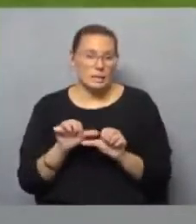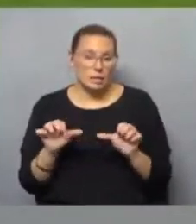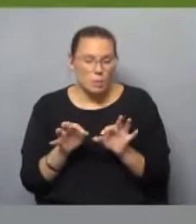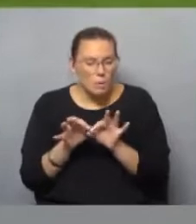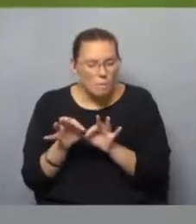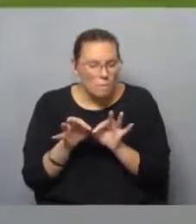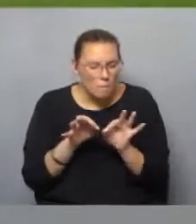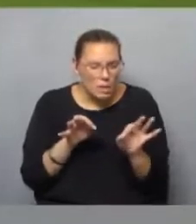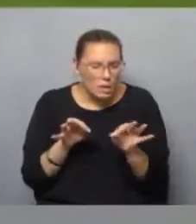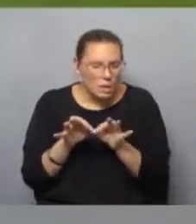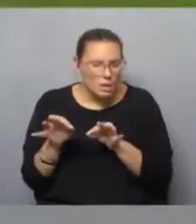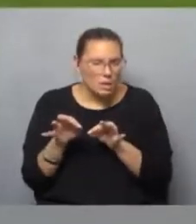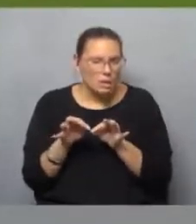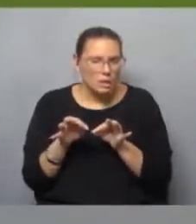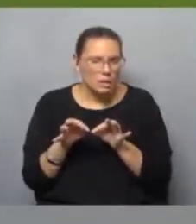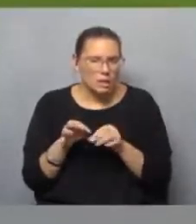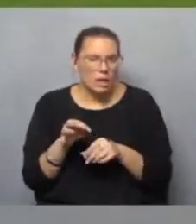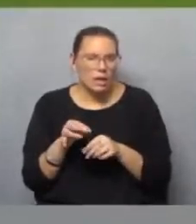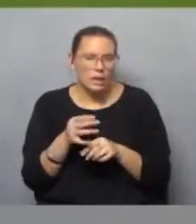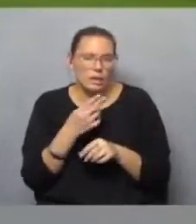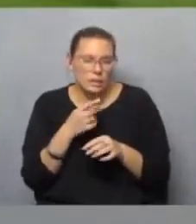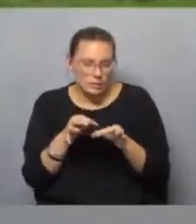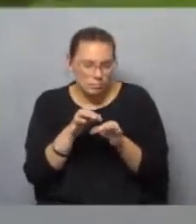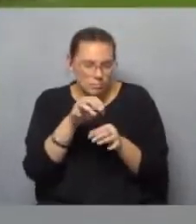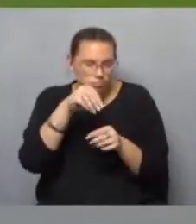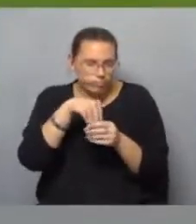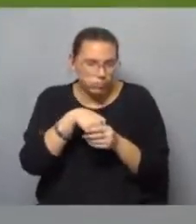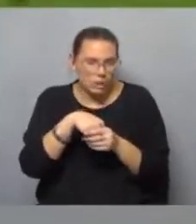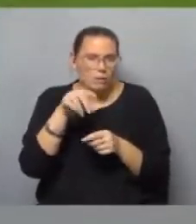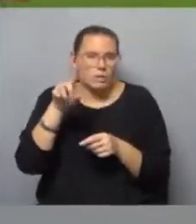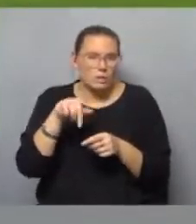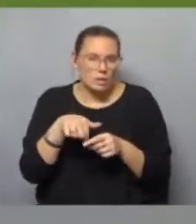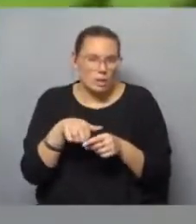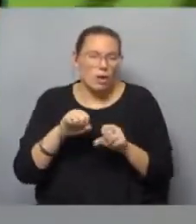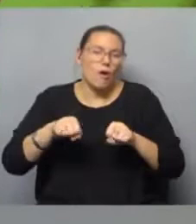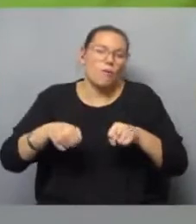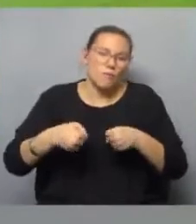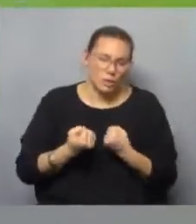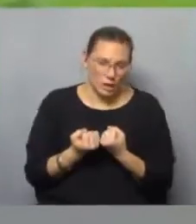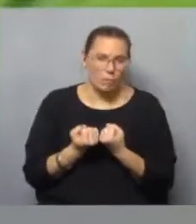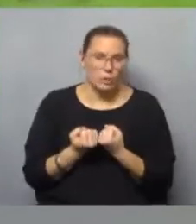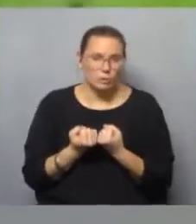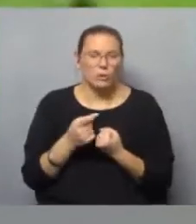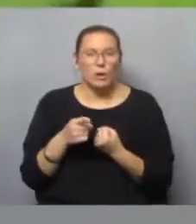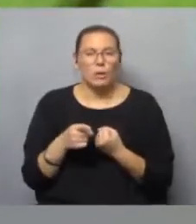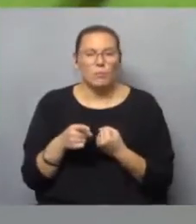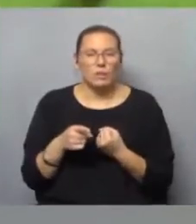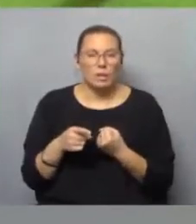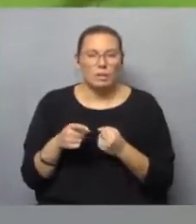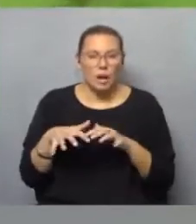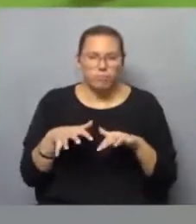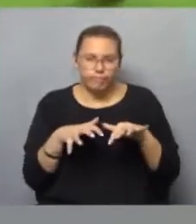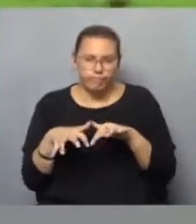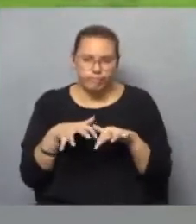medir en cristales que se formaron a partir del enfriamiento de ese magma, es medir la cantidad